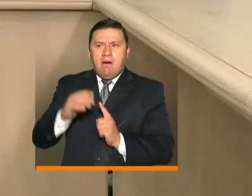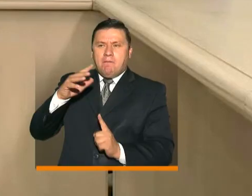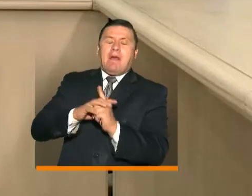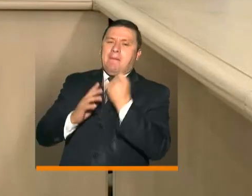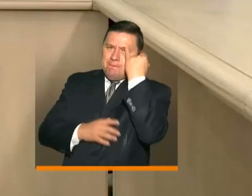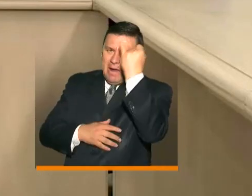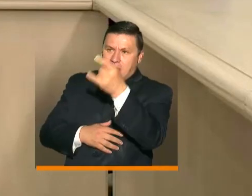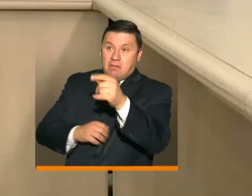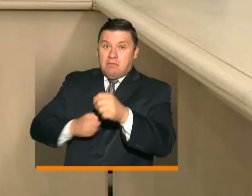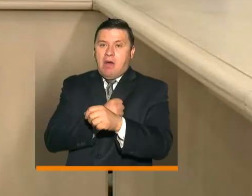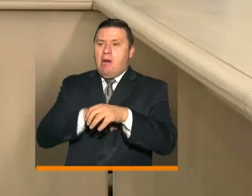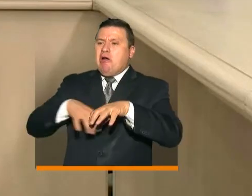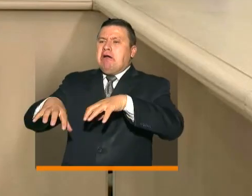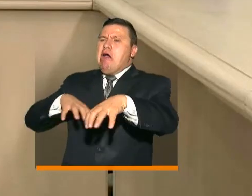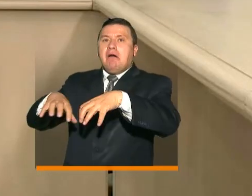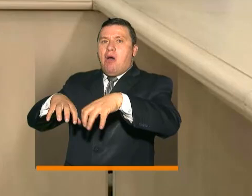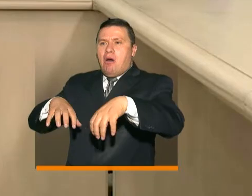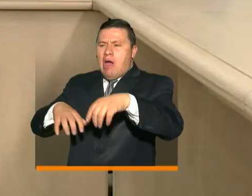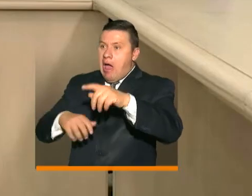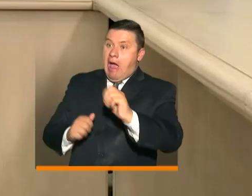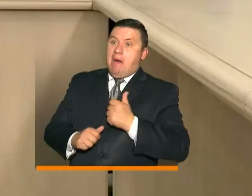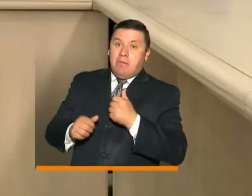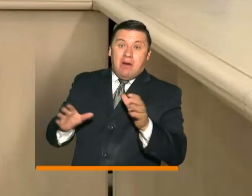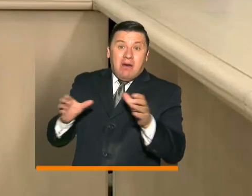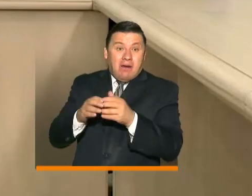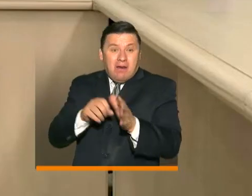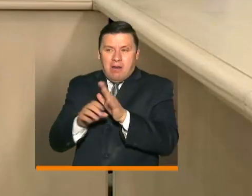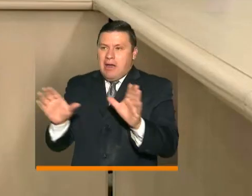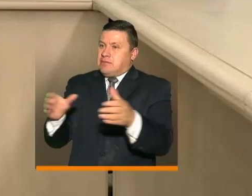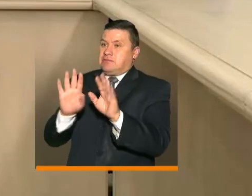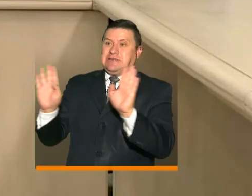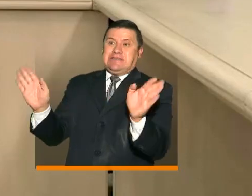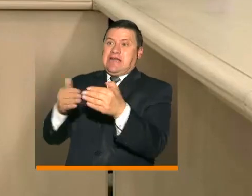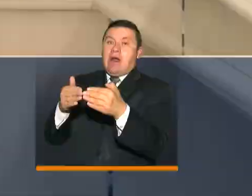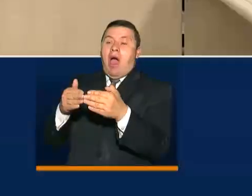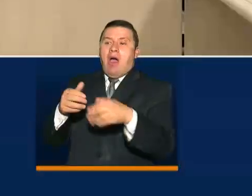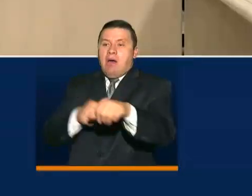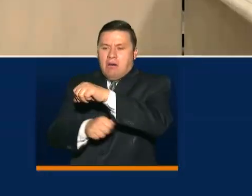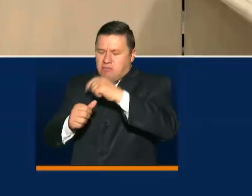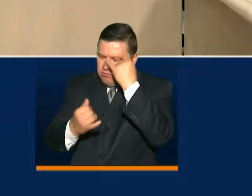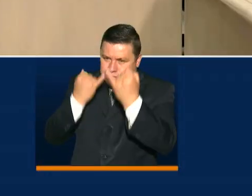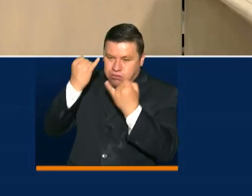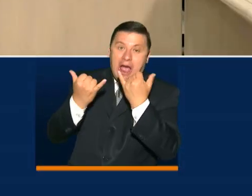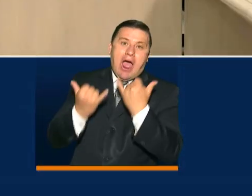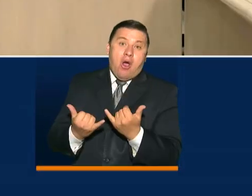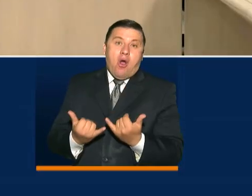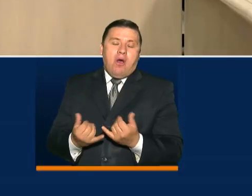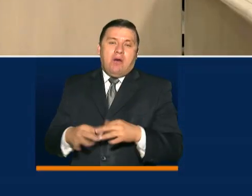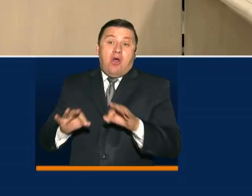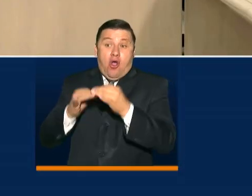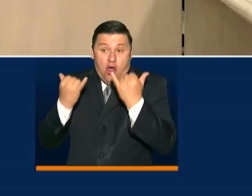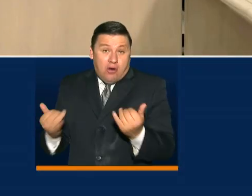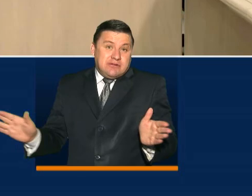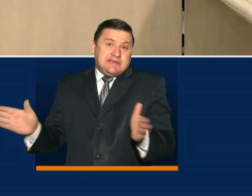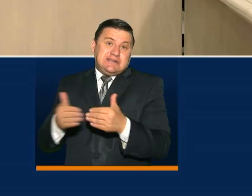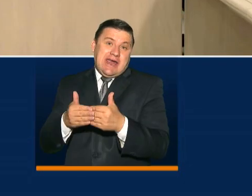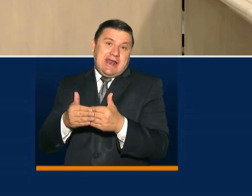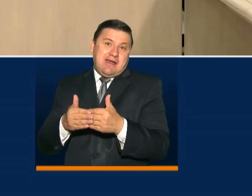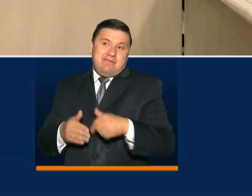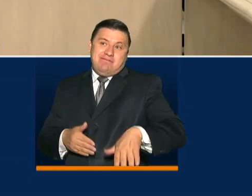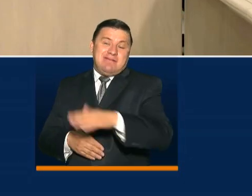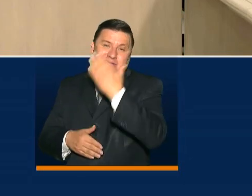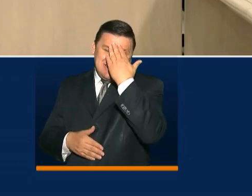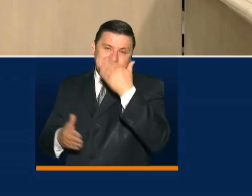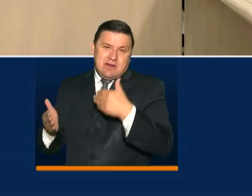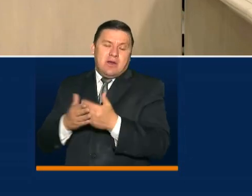galería le genera a toda nuestra ciudad. Hacer esto es fundamental. Hoy está cerrada porque es el sitio donde